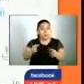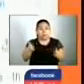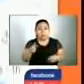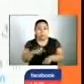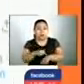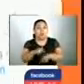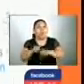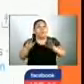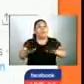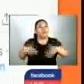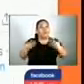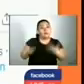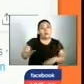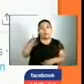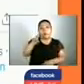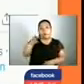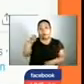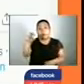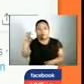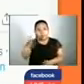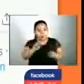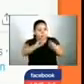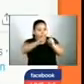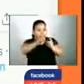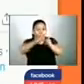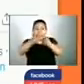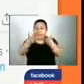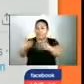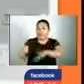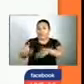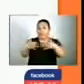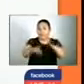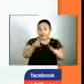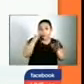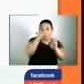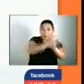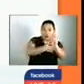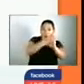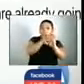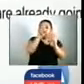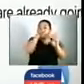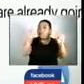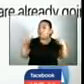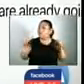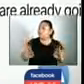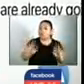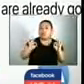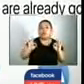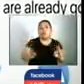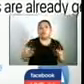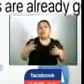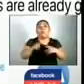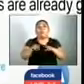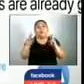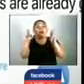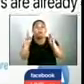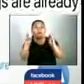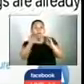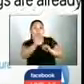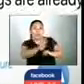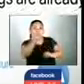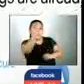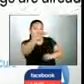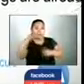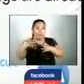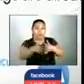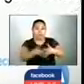después de un 2020 lleno de acontecimientos en el que el sitio se benefició enormemente de las elecciones estadounidenses